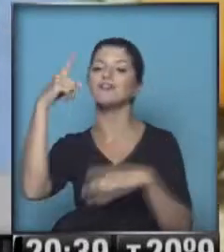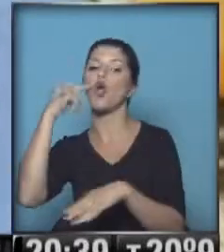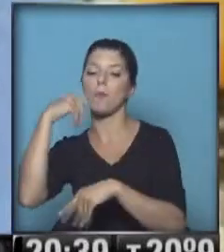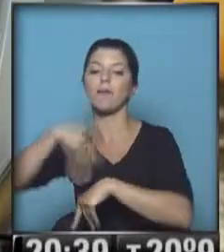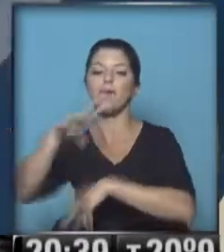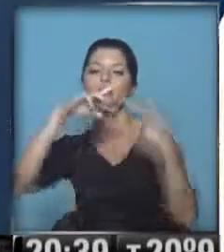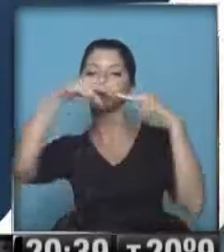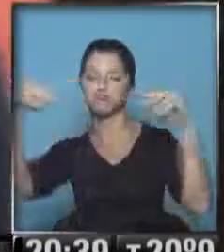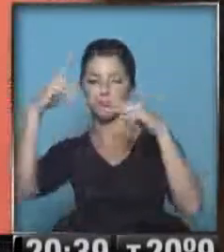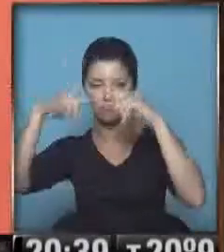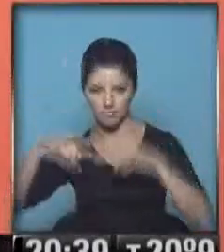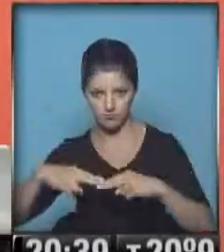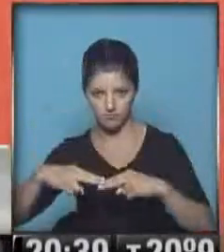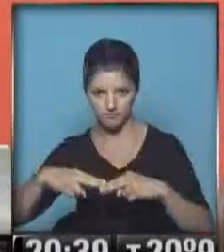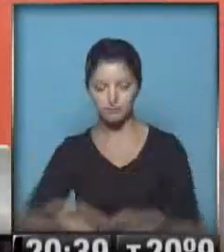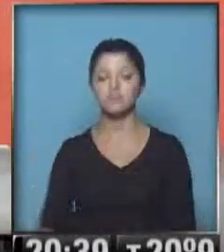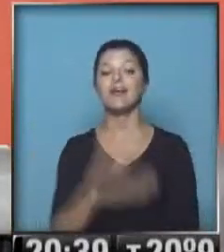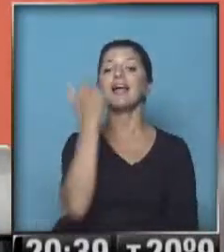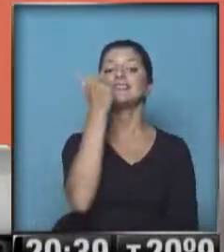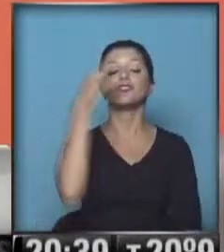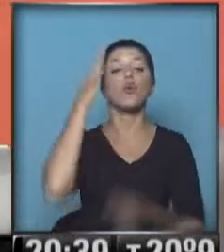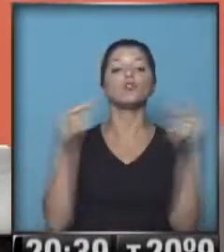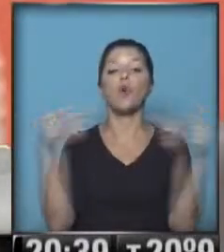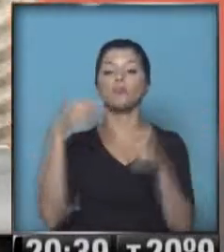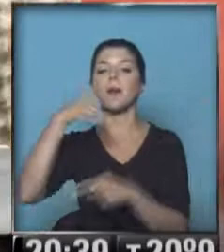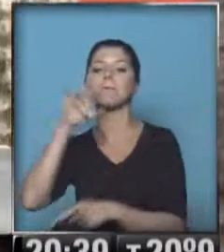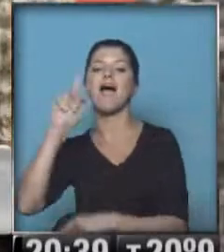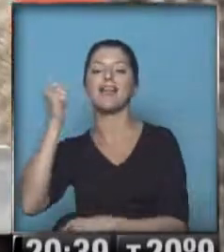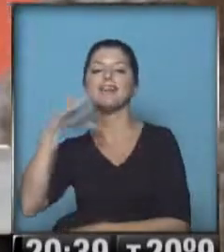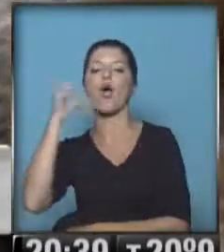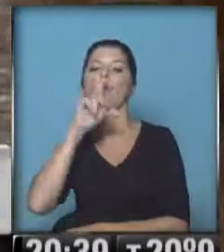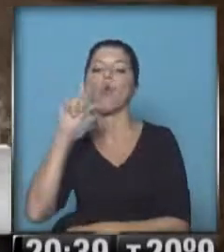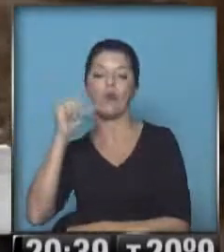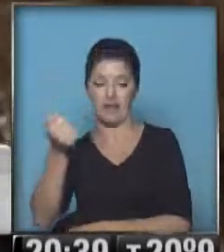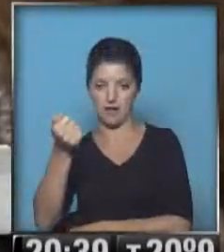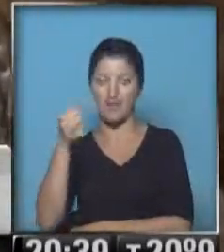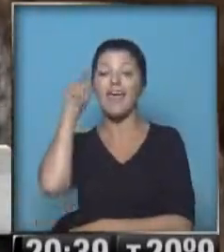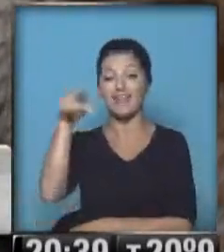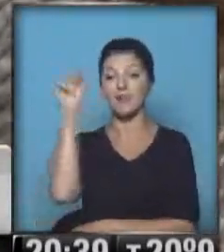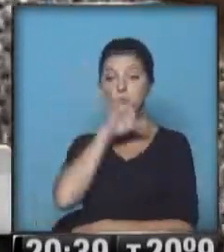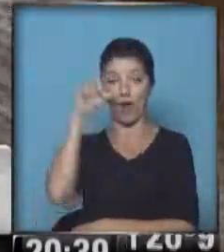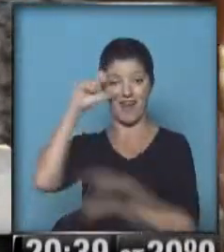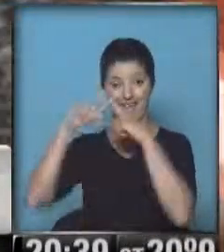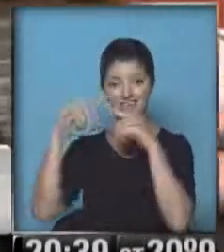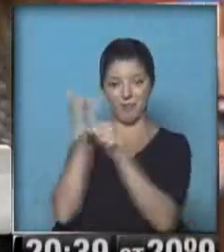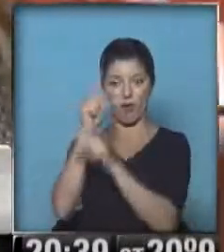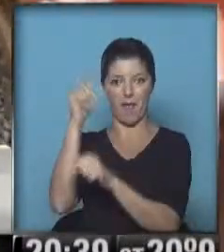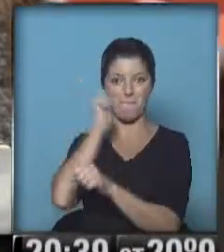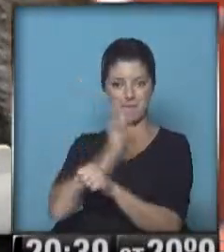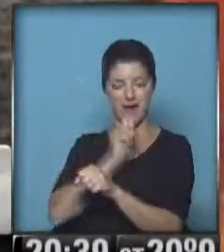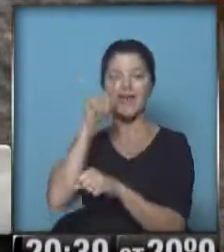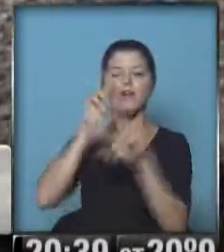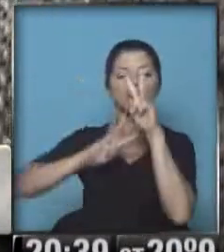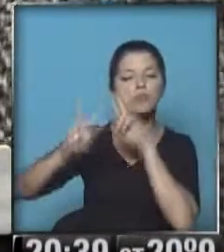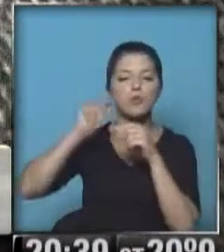de ADN. Sexto juicio a María Julia Alzogaray. La exfuncionaria menemista es investigada por defraudación